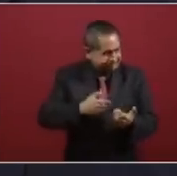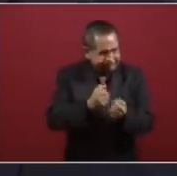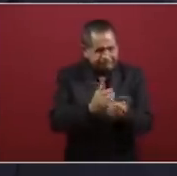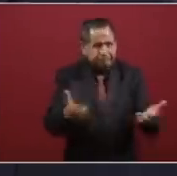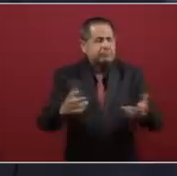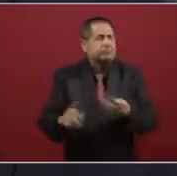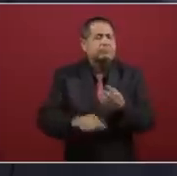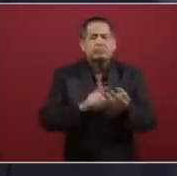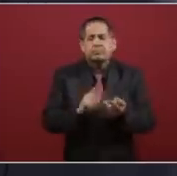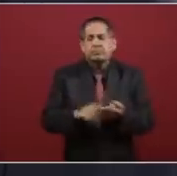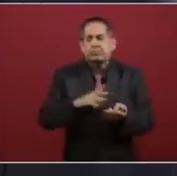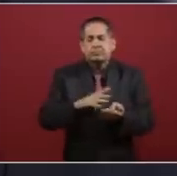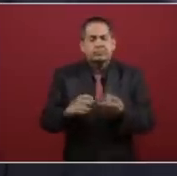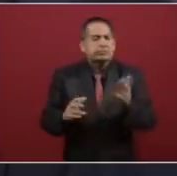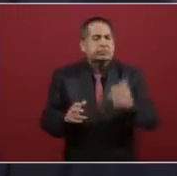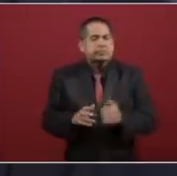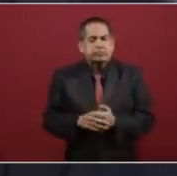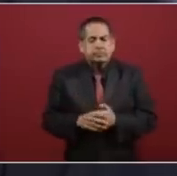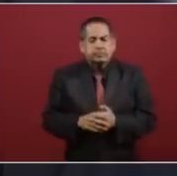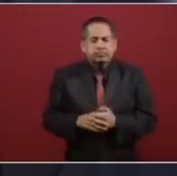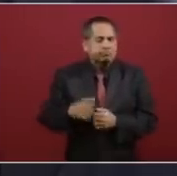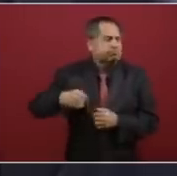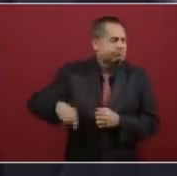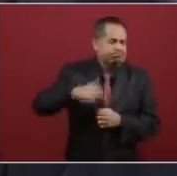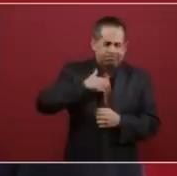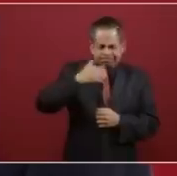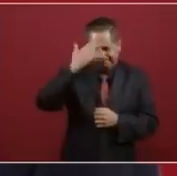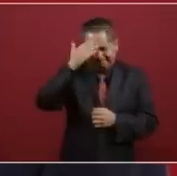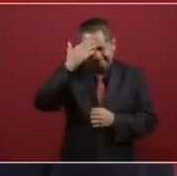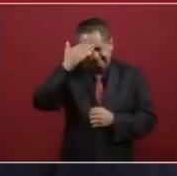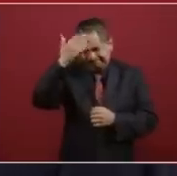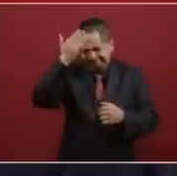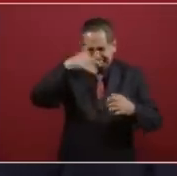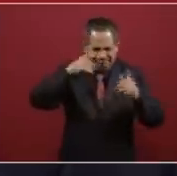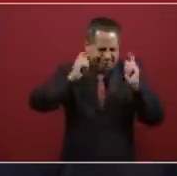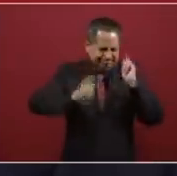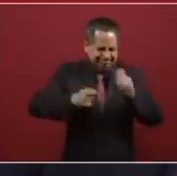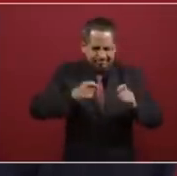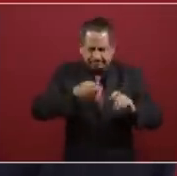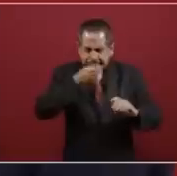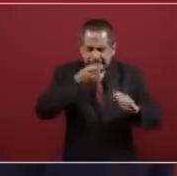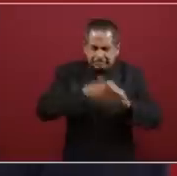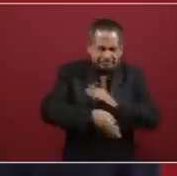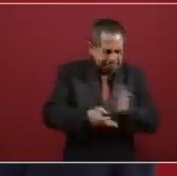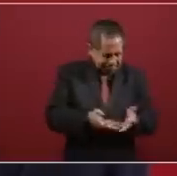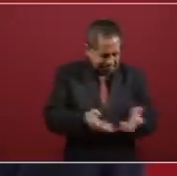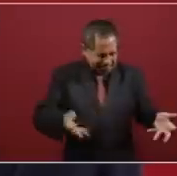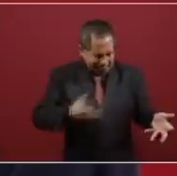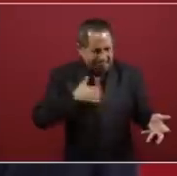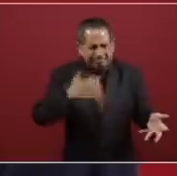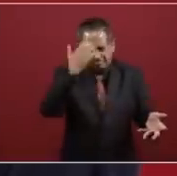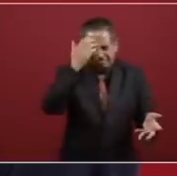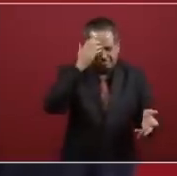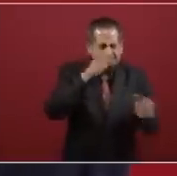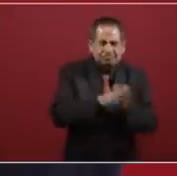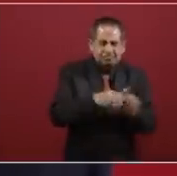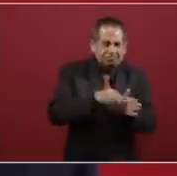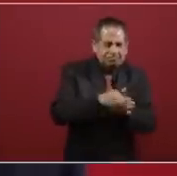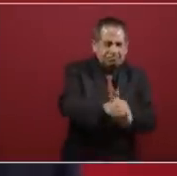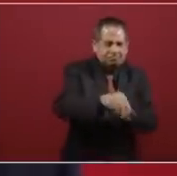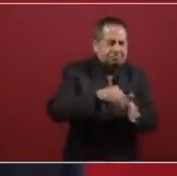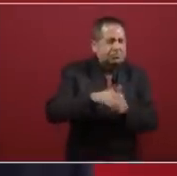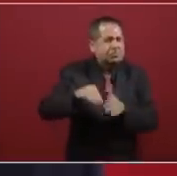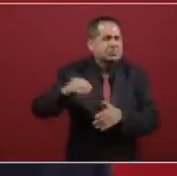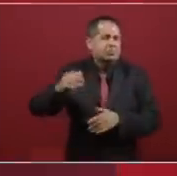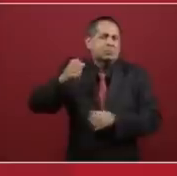y tenemos el conocimiento del trabajo de la tierra. La agricultura es